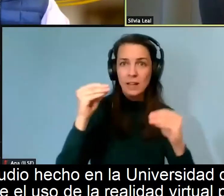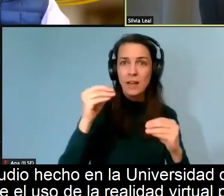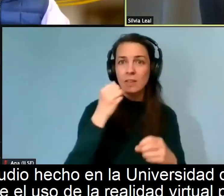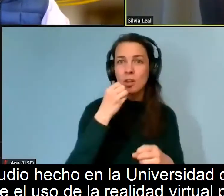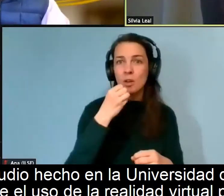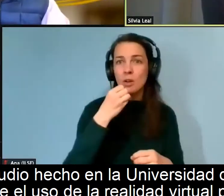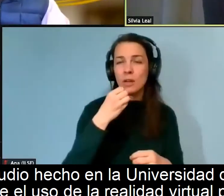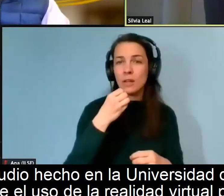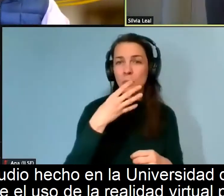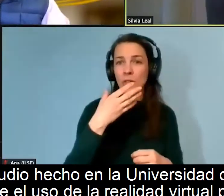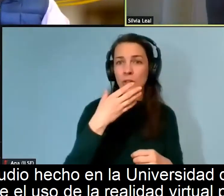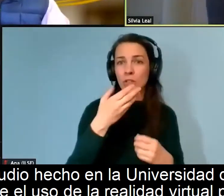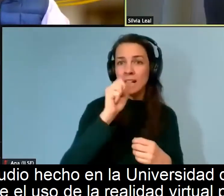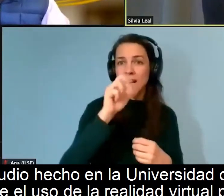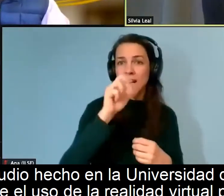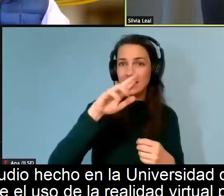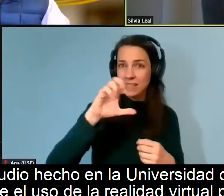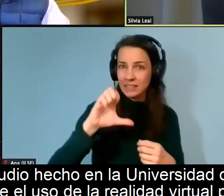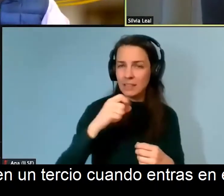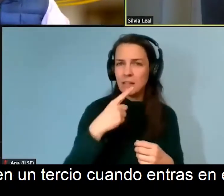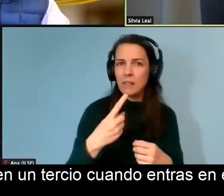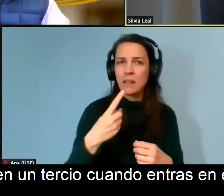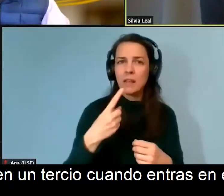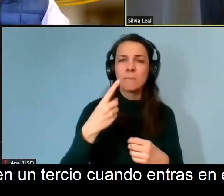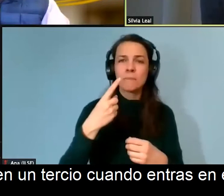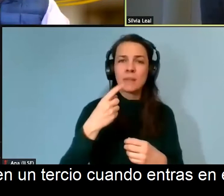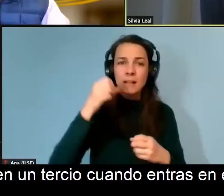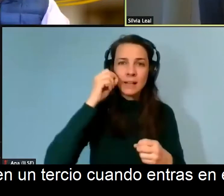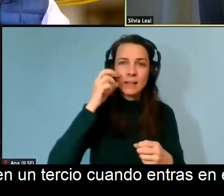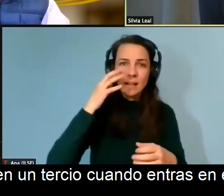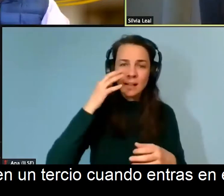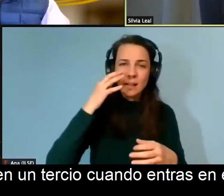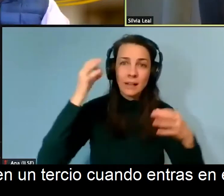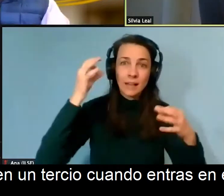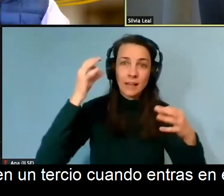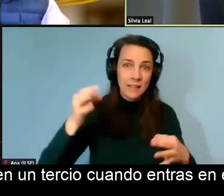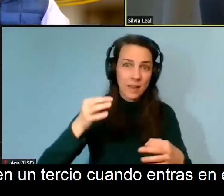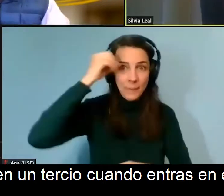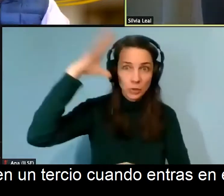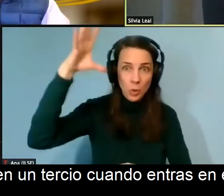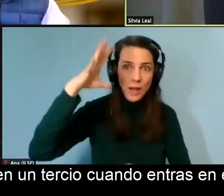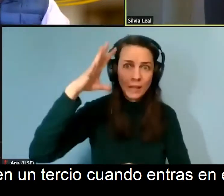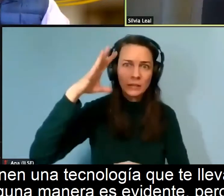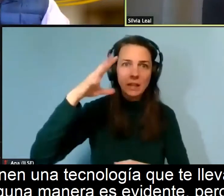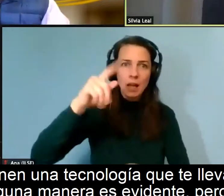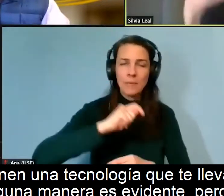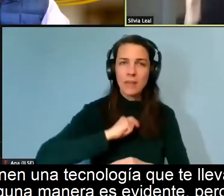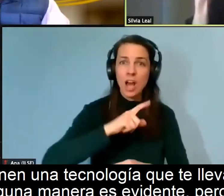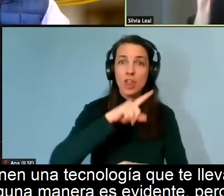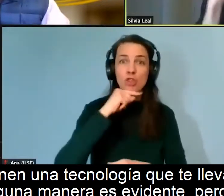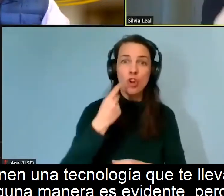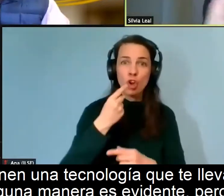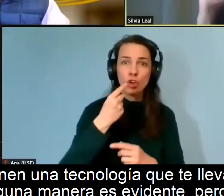realidad virtual permite reducir el dolor en 1/3 cuando entras en un hospital, ¿no? ¿Por qué? Pues porque al final te pone